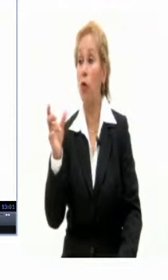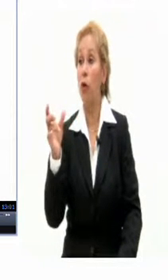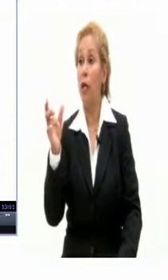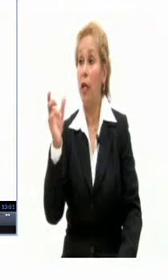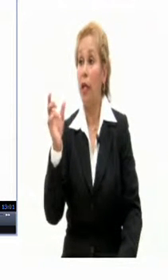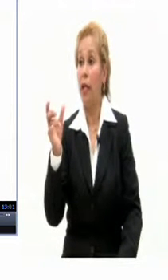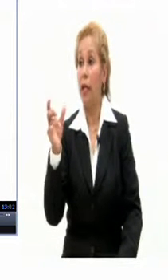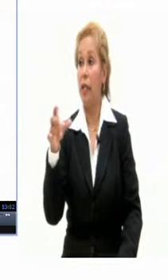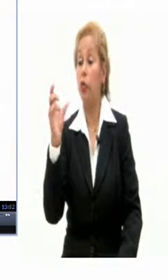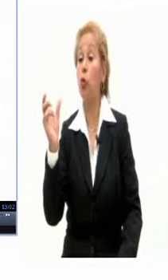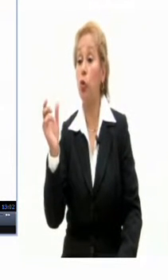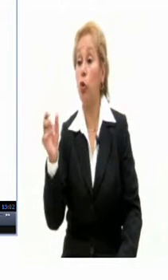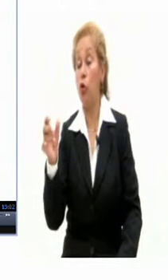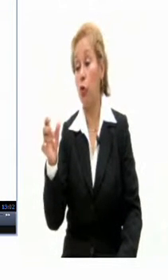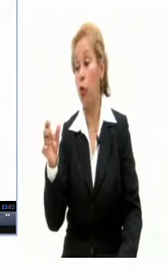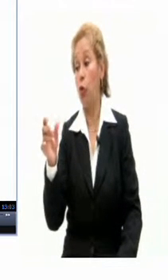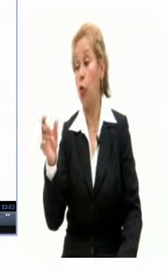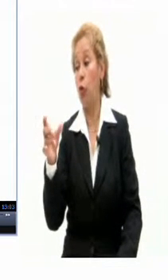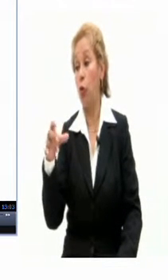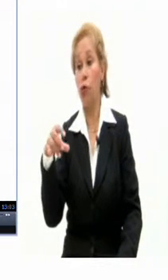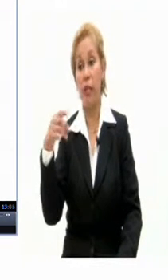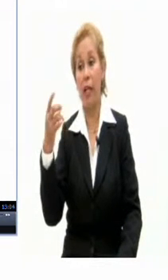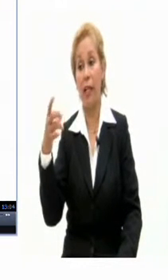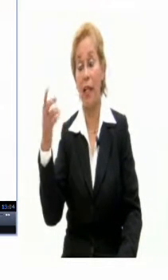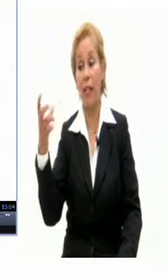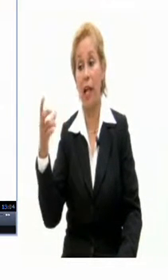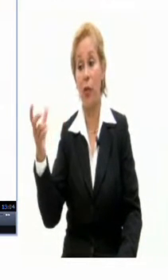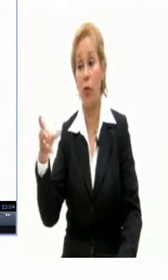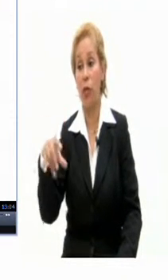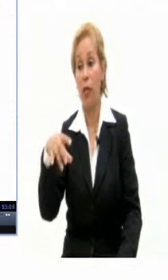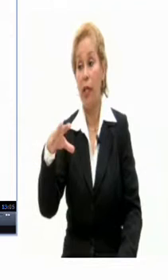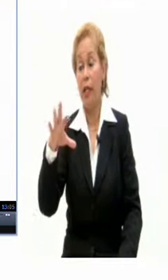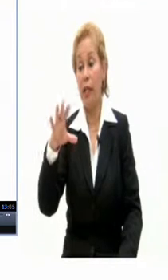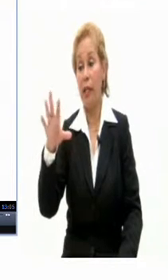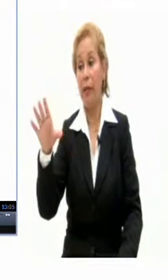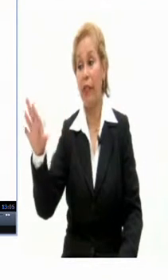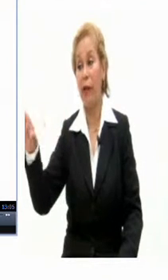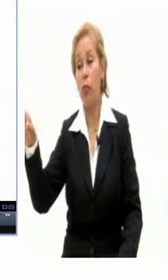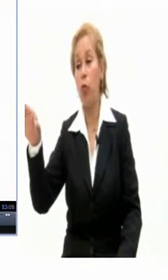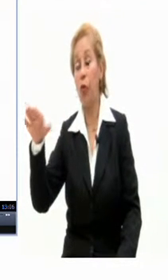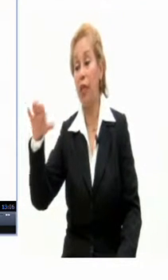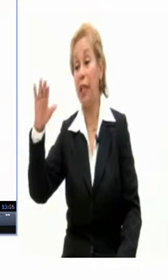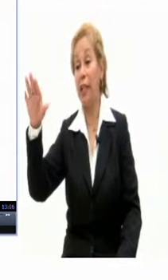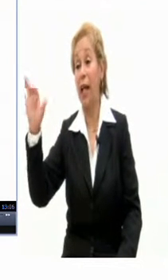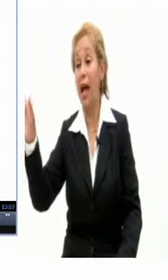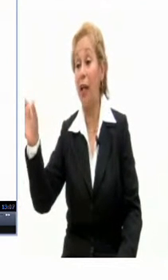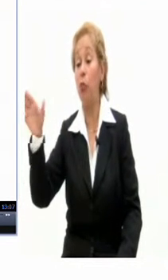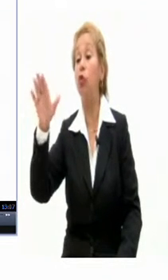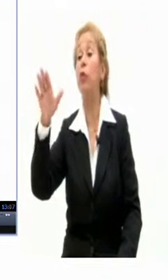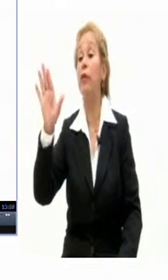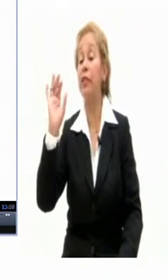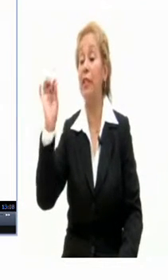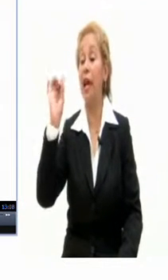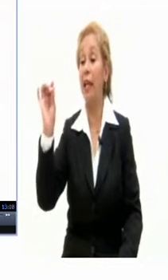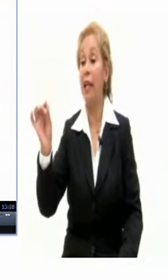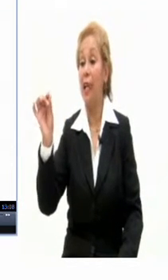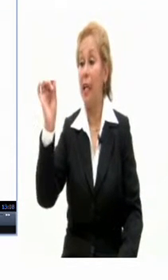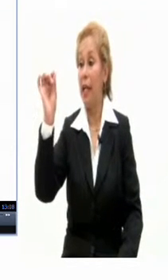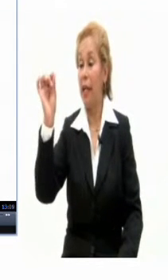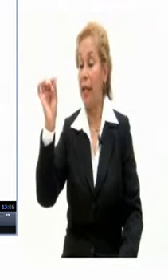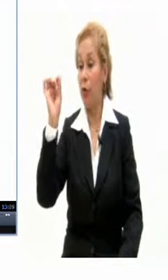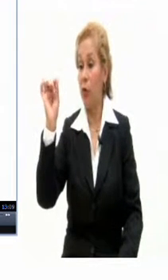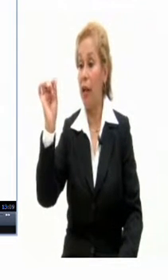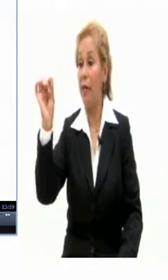muy poco estudio, ¿no?, o se ha analizado de manera muy general, muy